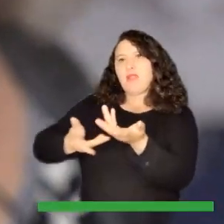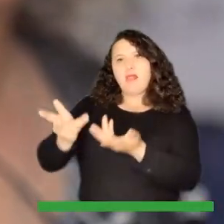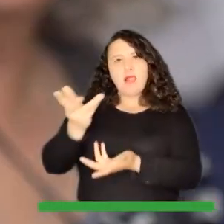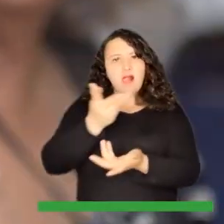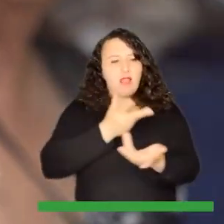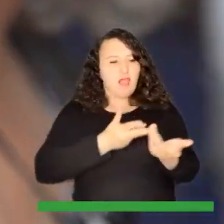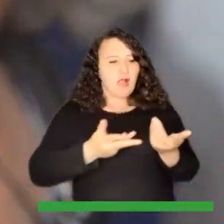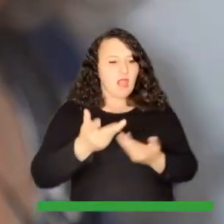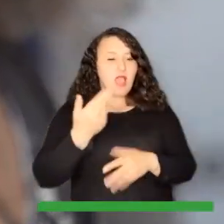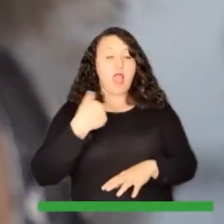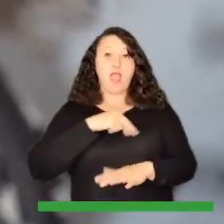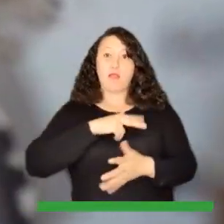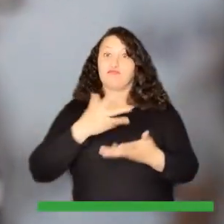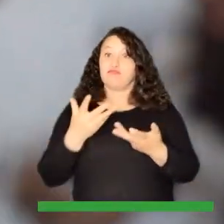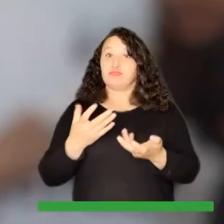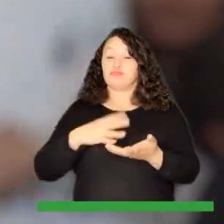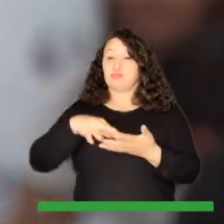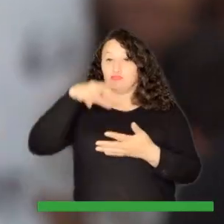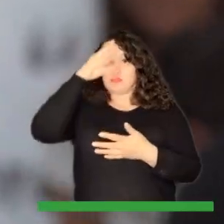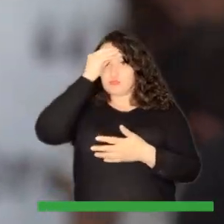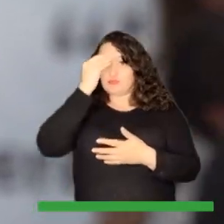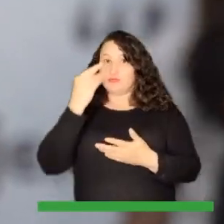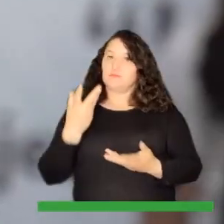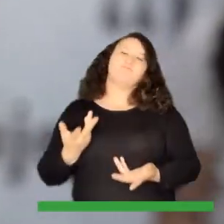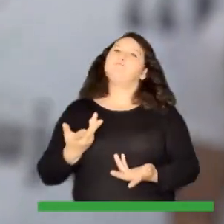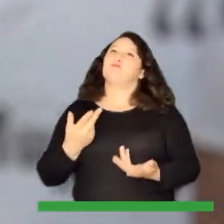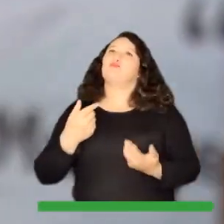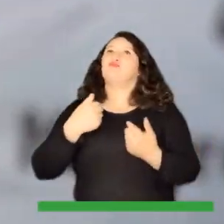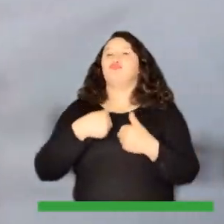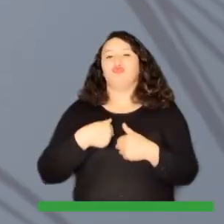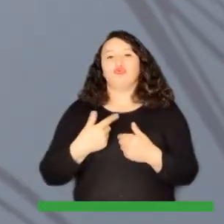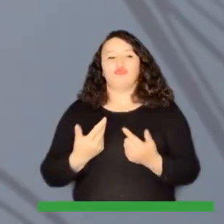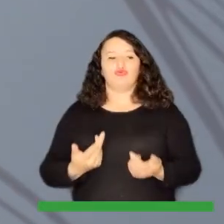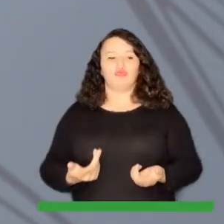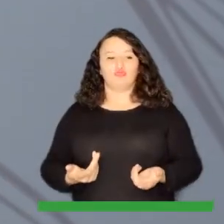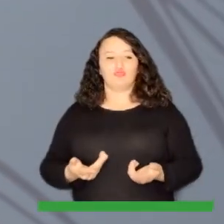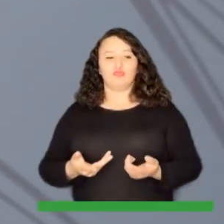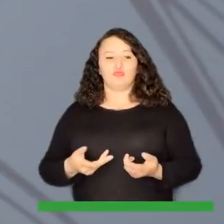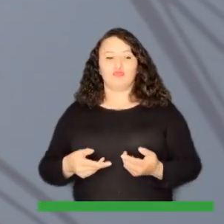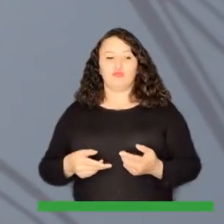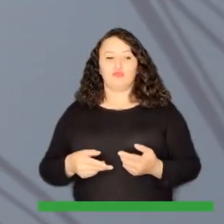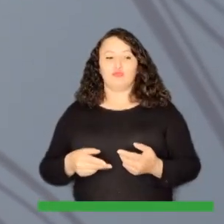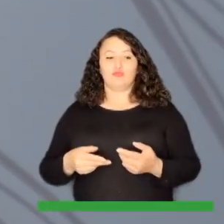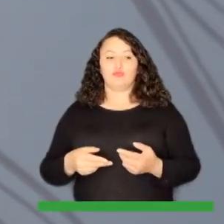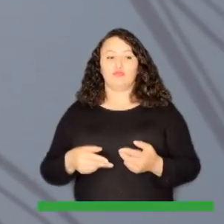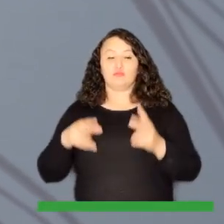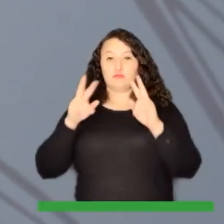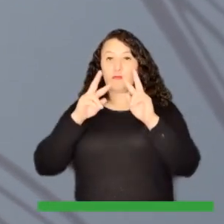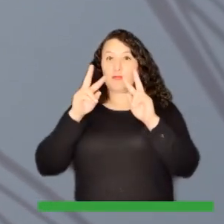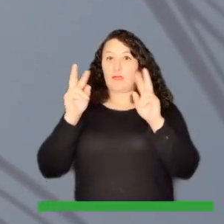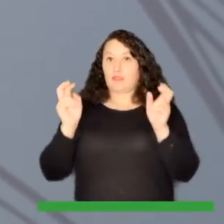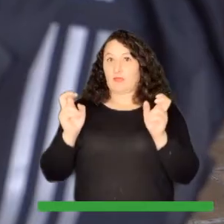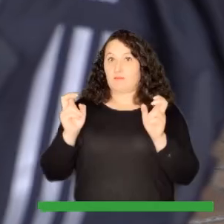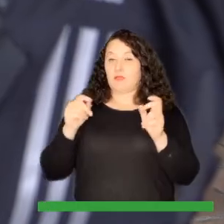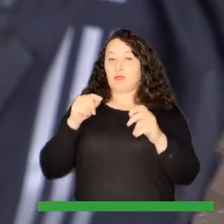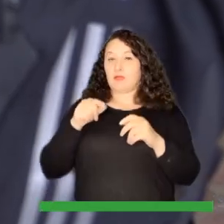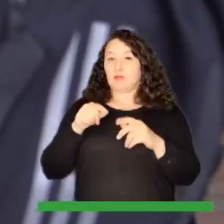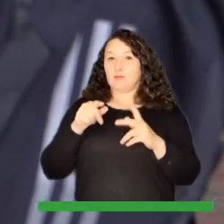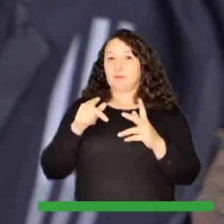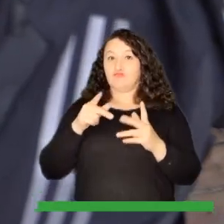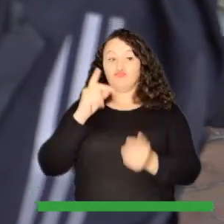algunas cosas que estamos esperando aprender, ¿no es cierto? Pero yo voy a hablar en cuanto